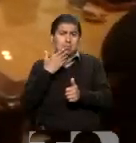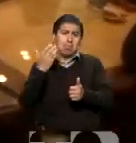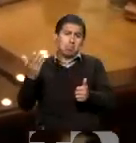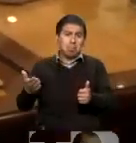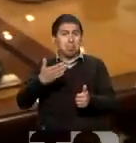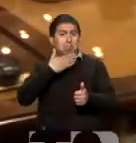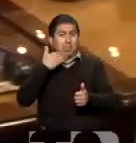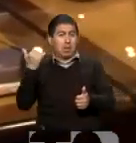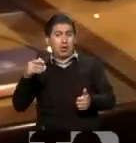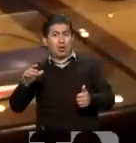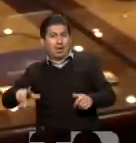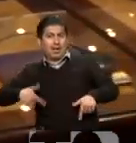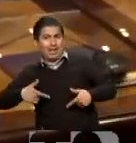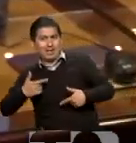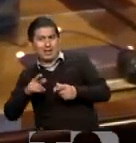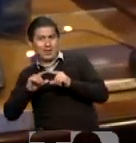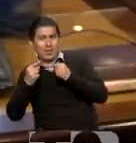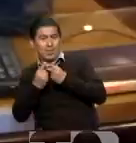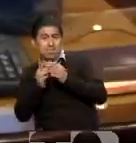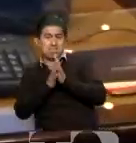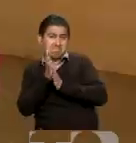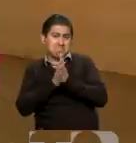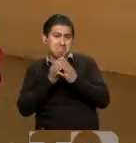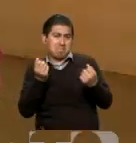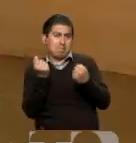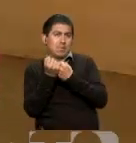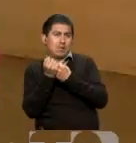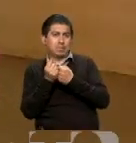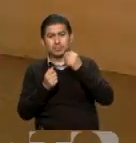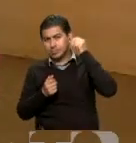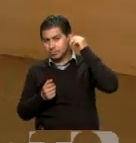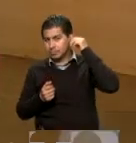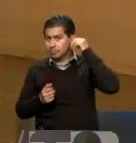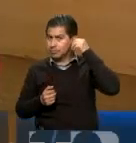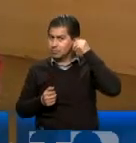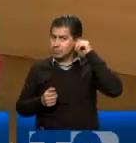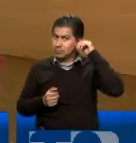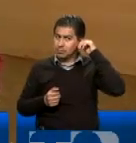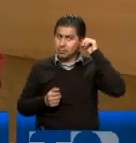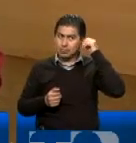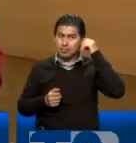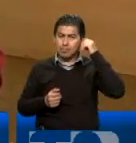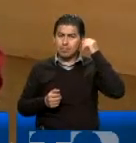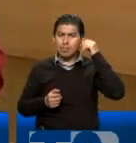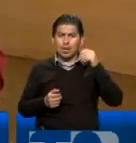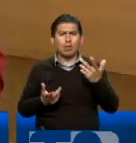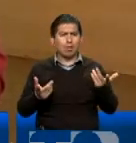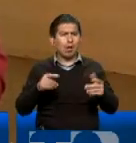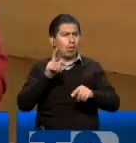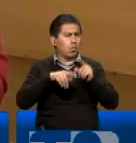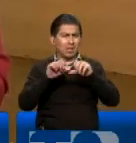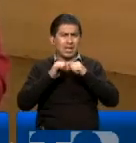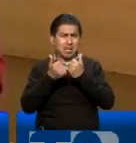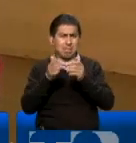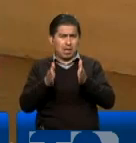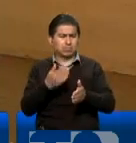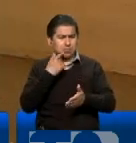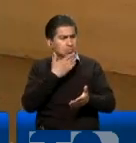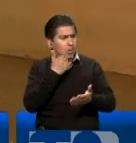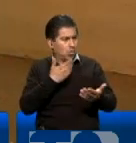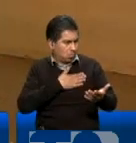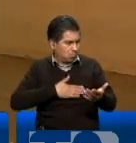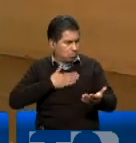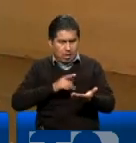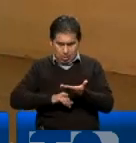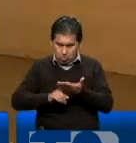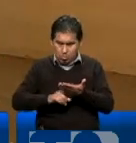al bloque morenista y ganar 3 votos. Y es que algunos consideran que el tema sí debe ser investigado aquí en la Asamblea Nacional y